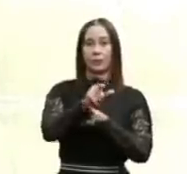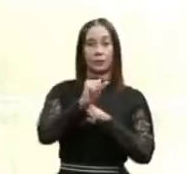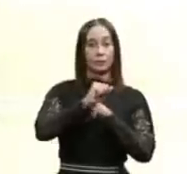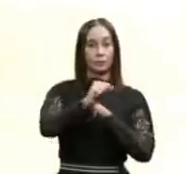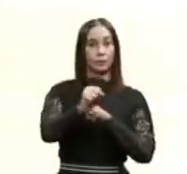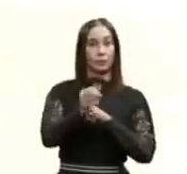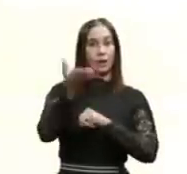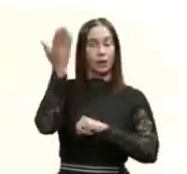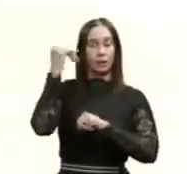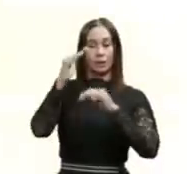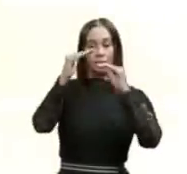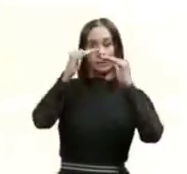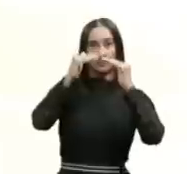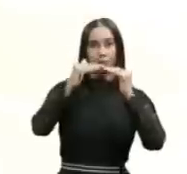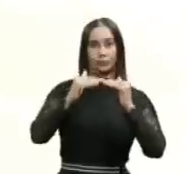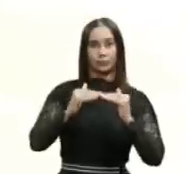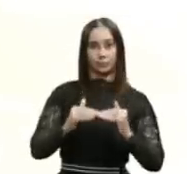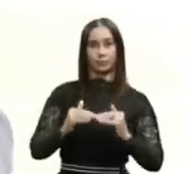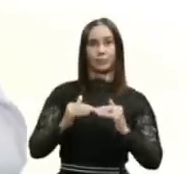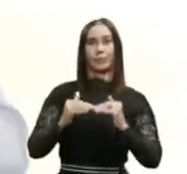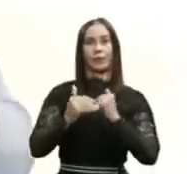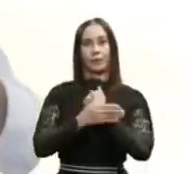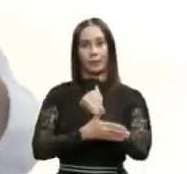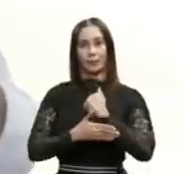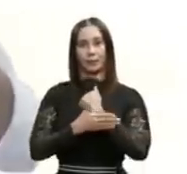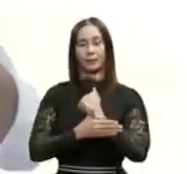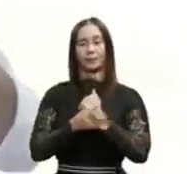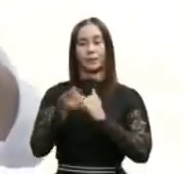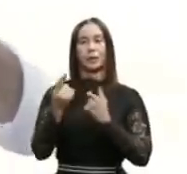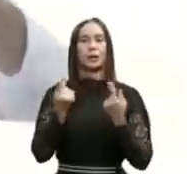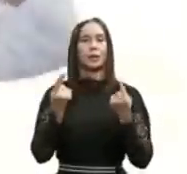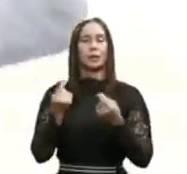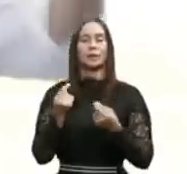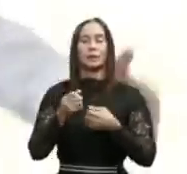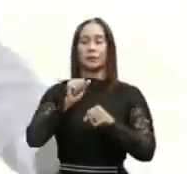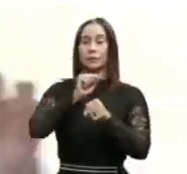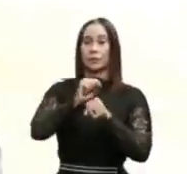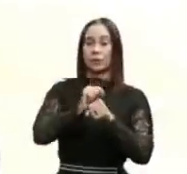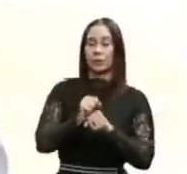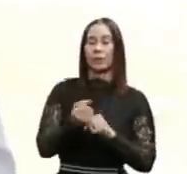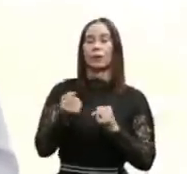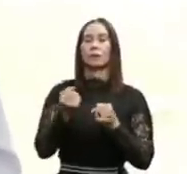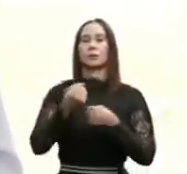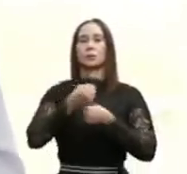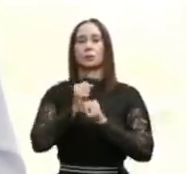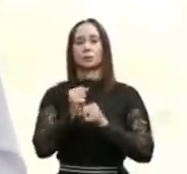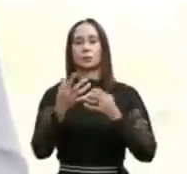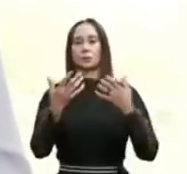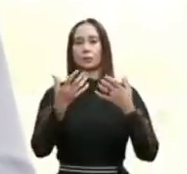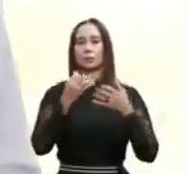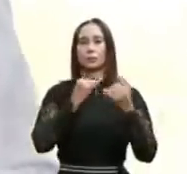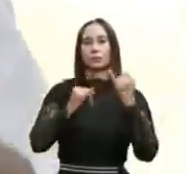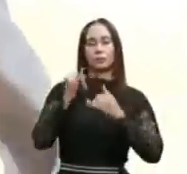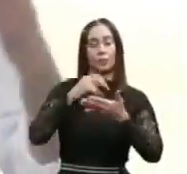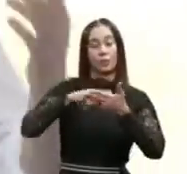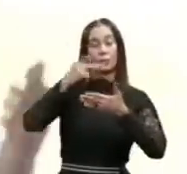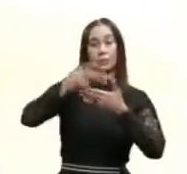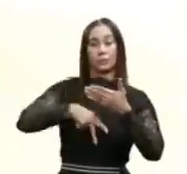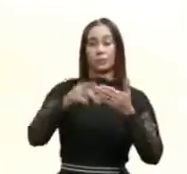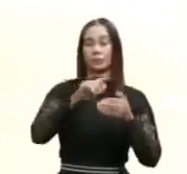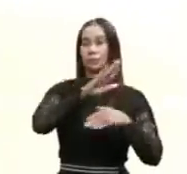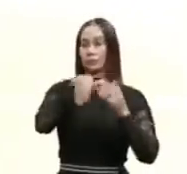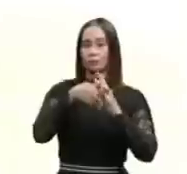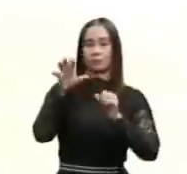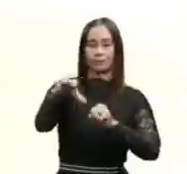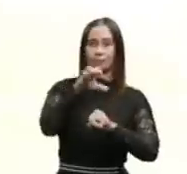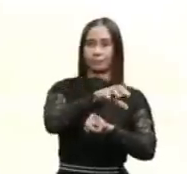país. Por eso estamos haciendo obras proporcionales en todas las regiones del país, porque tengo que